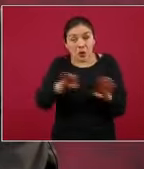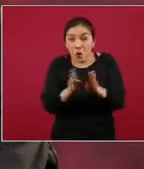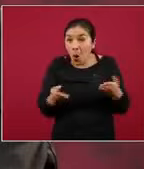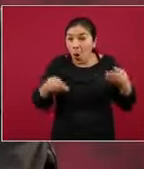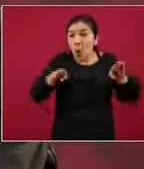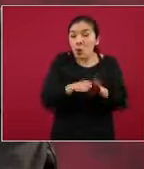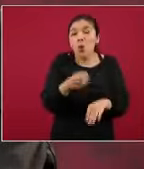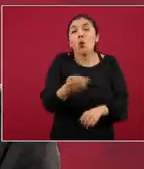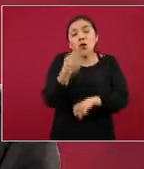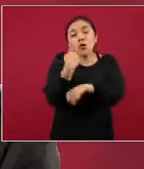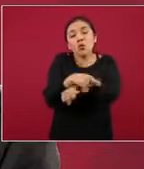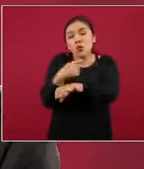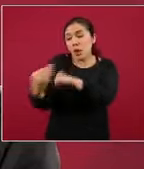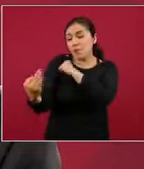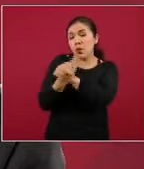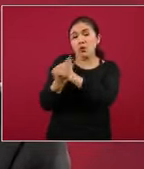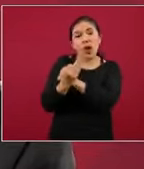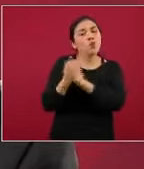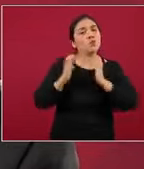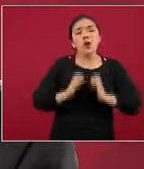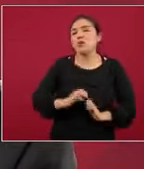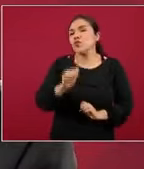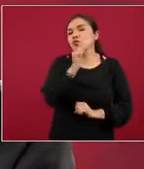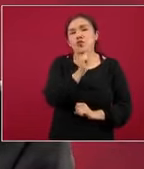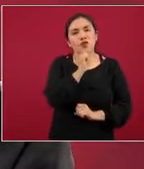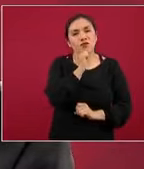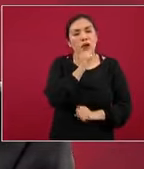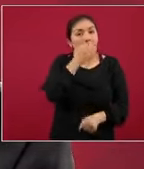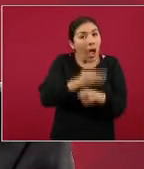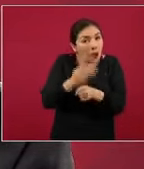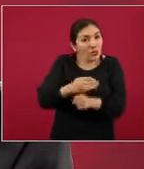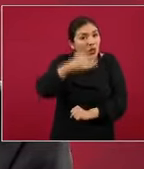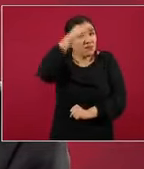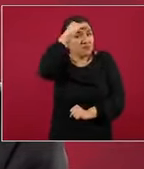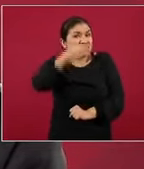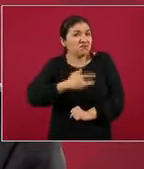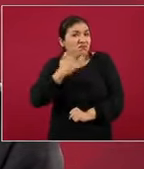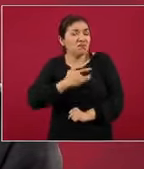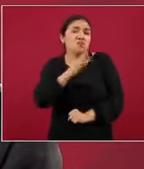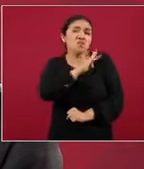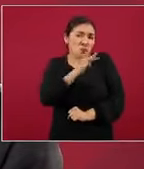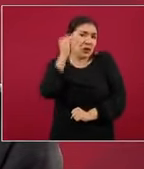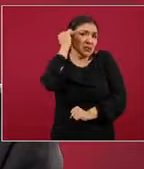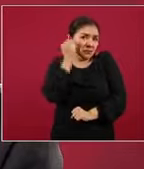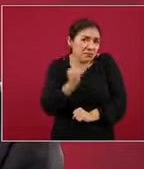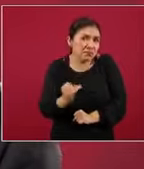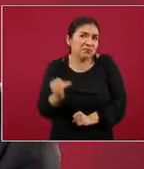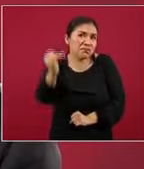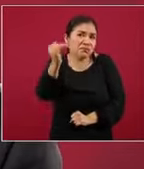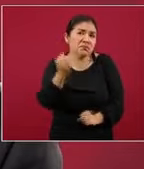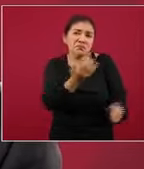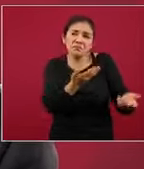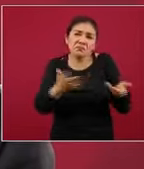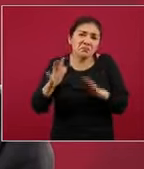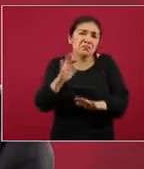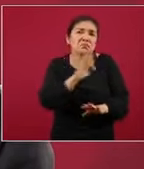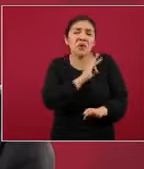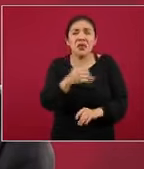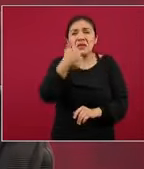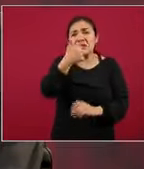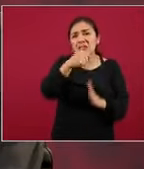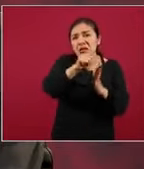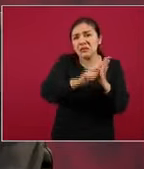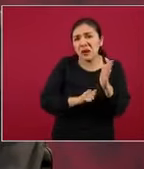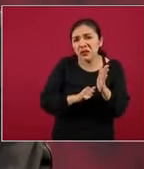la duración de la inmunidad. Hasta el momento se asume que puede ser duradera, al menos de 6